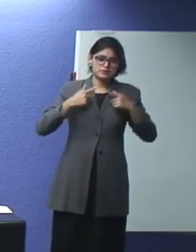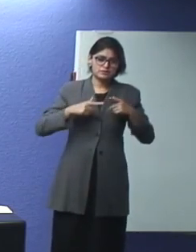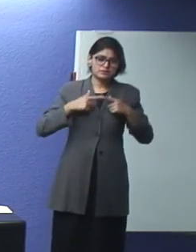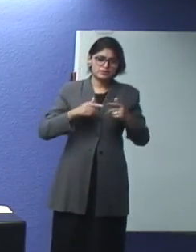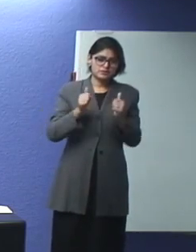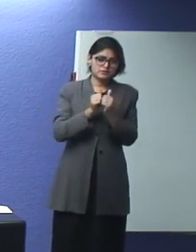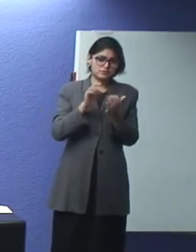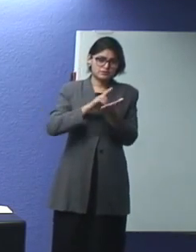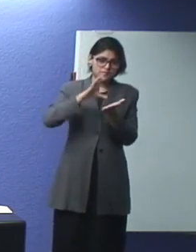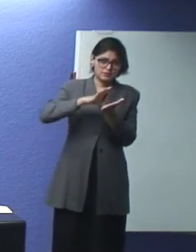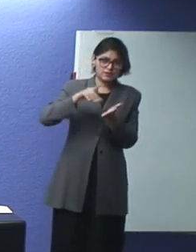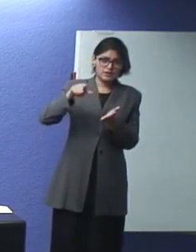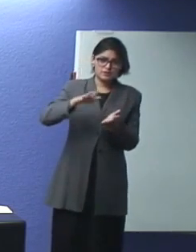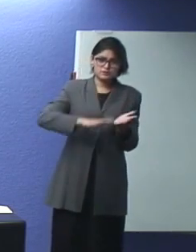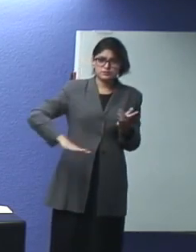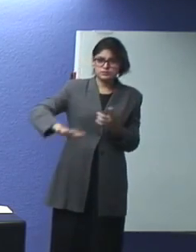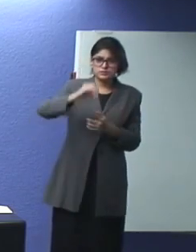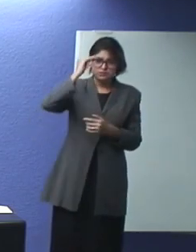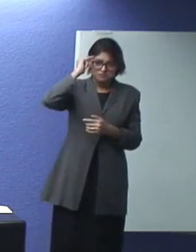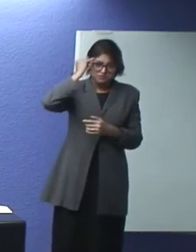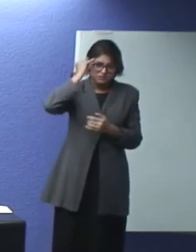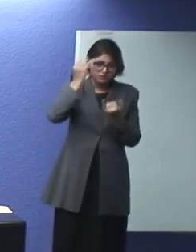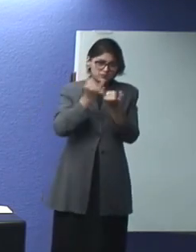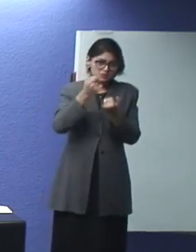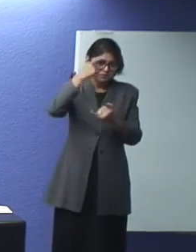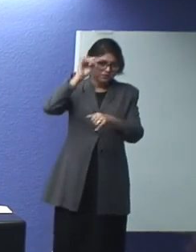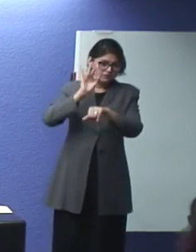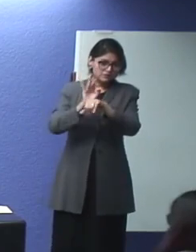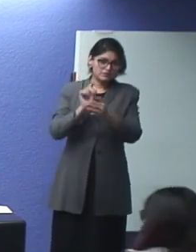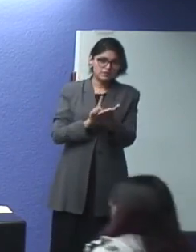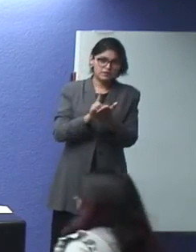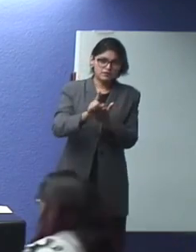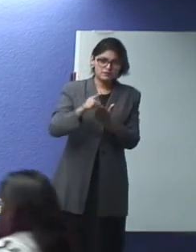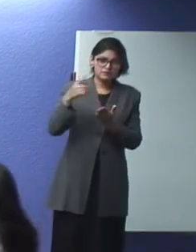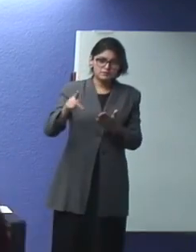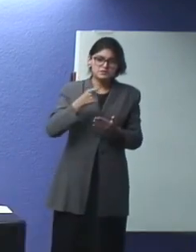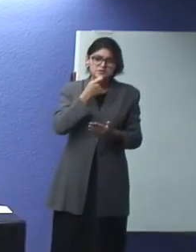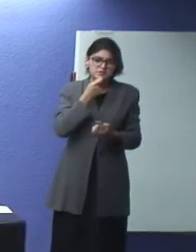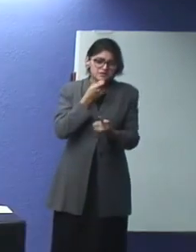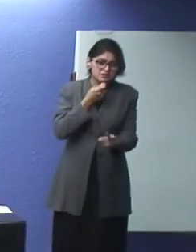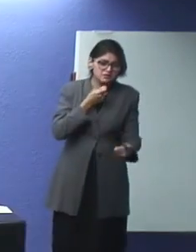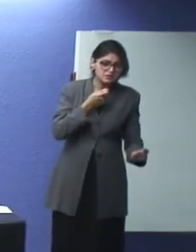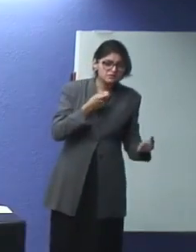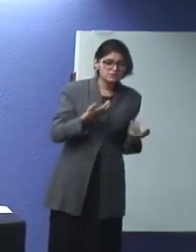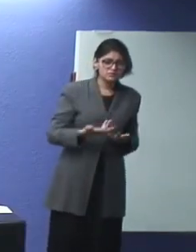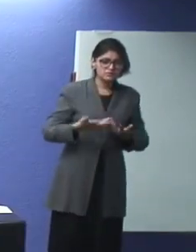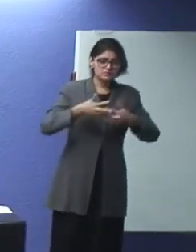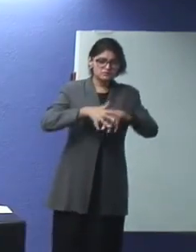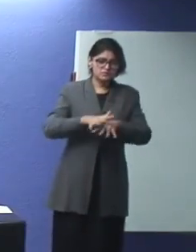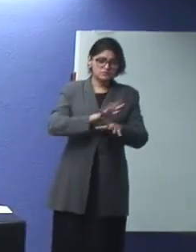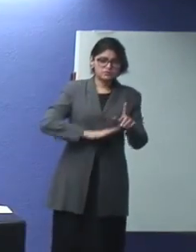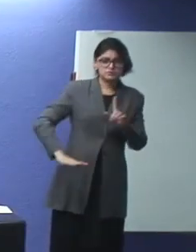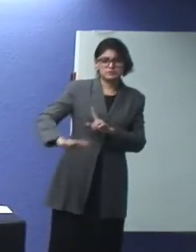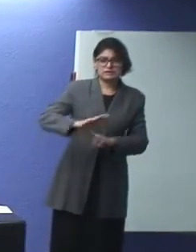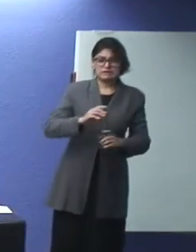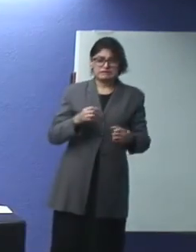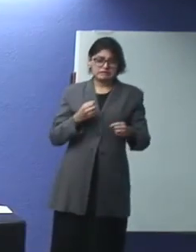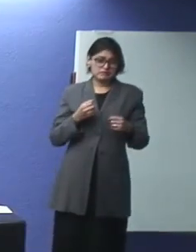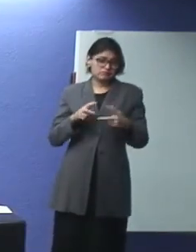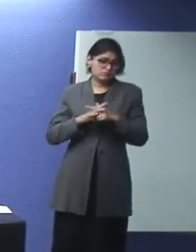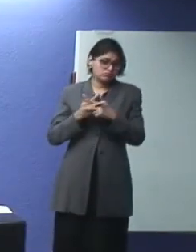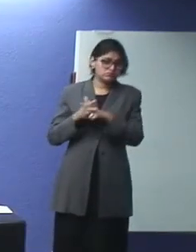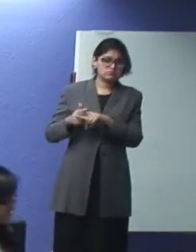para la Paz y Derechos Humanos para Niños en Colonias con Altos Índices de Violencia. Fue docente de la Universidad